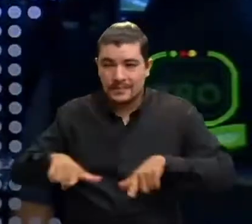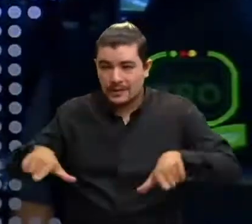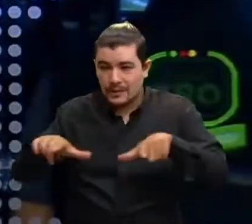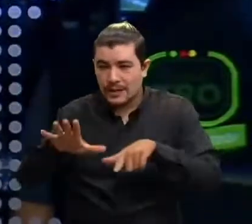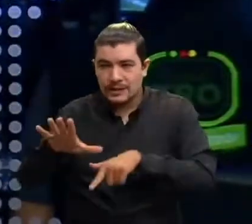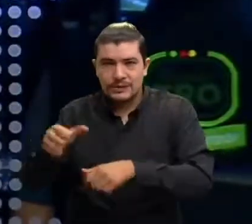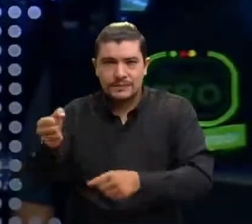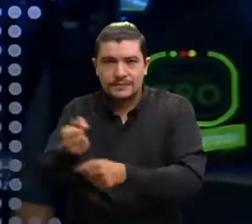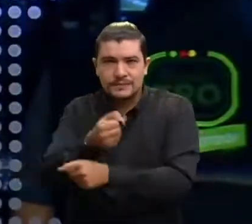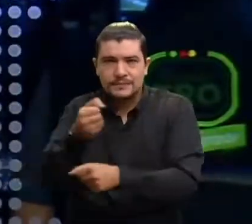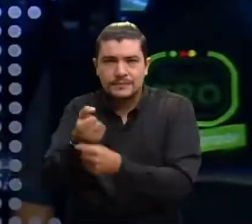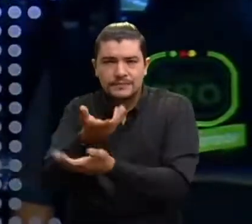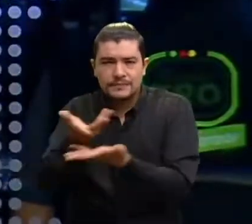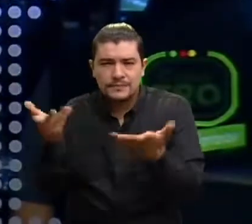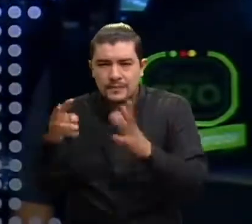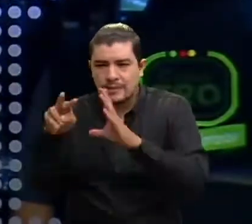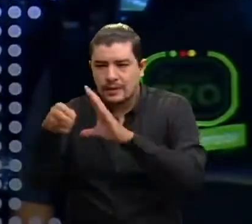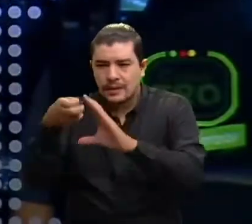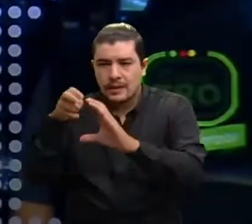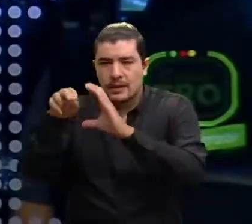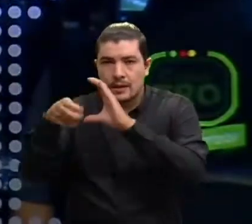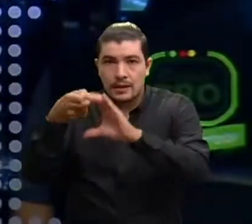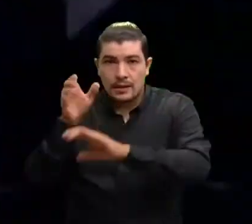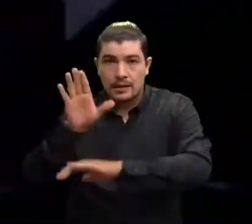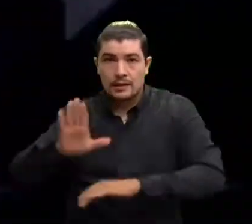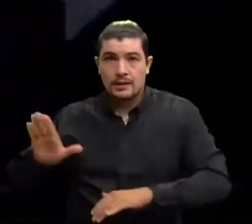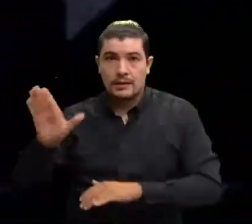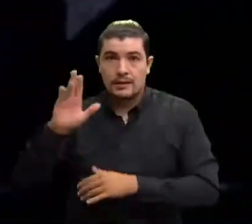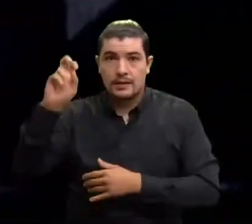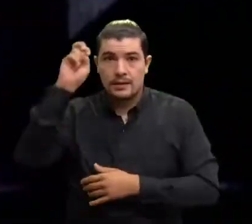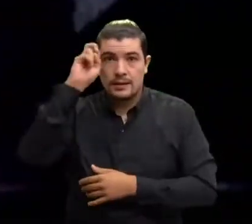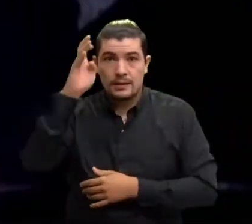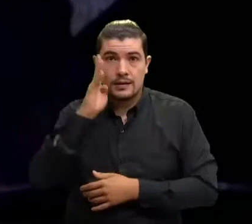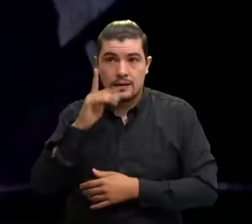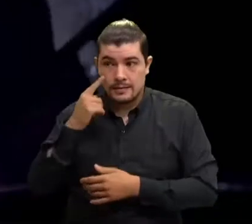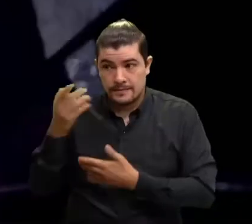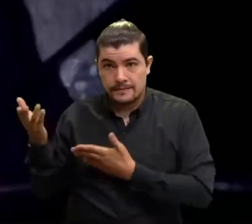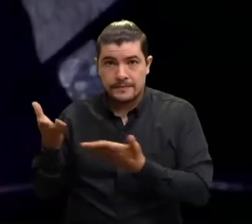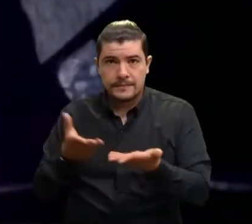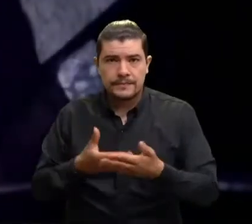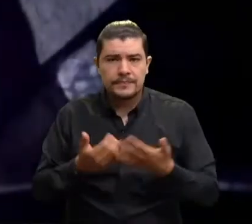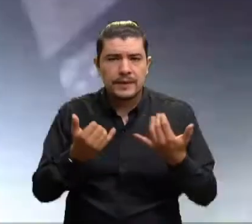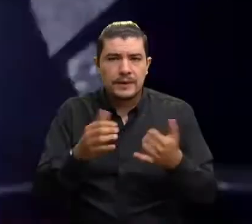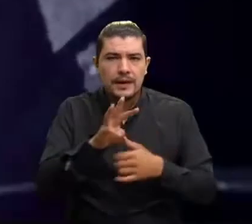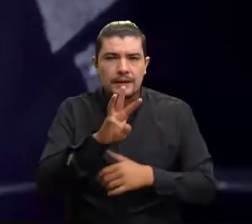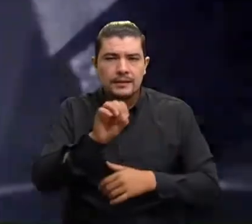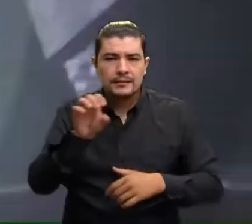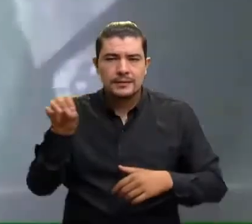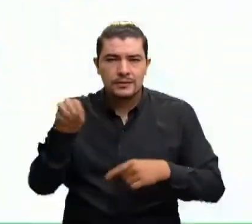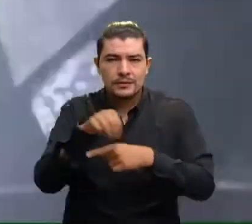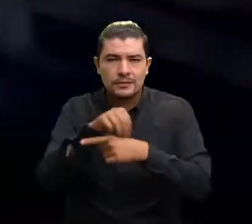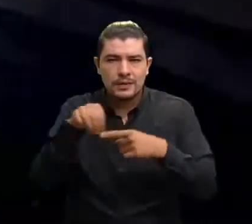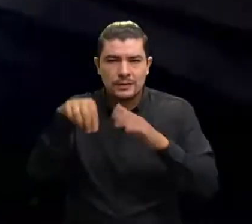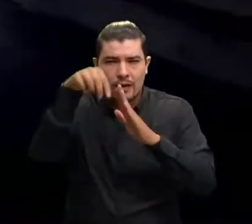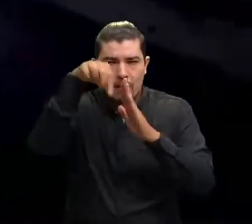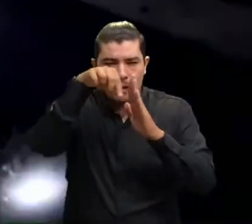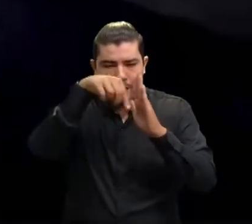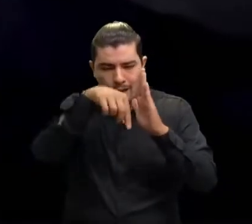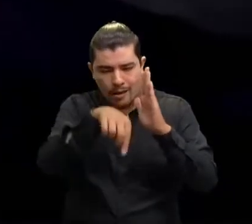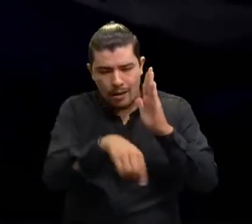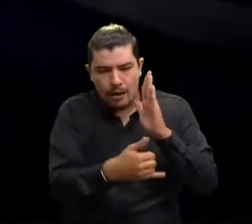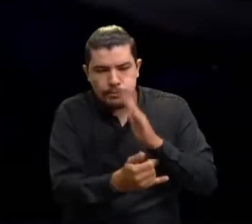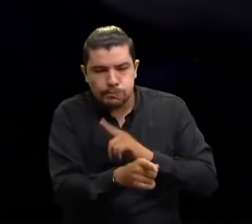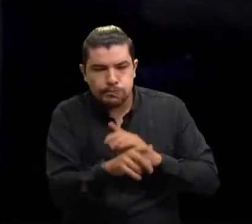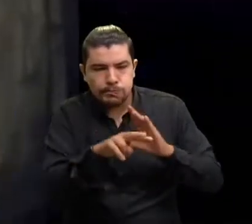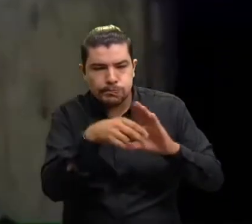trabajo que se realiza en las minas de Norte de Santander. Son más de 300 metros de profundidad los que tienen estas minas de